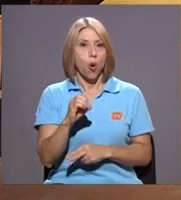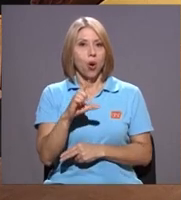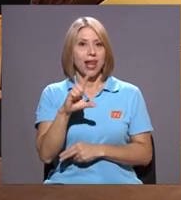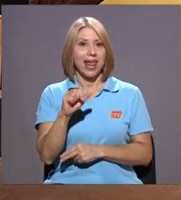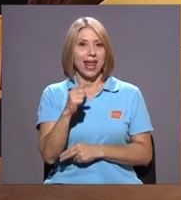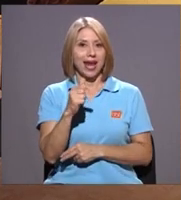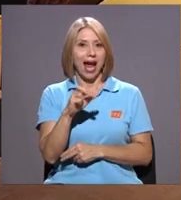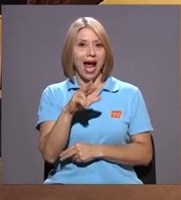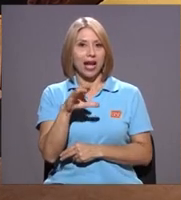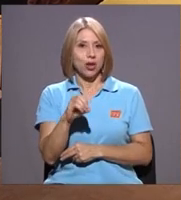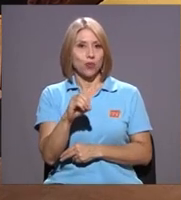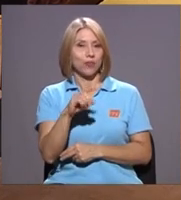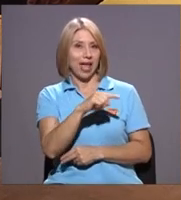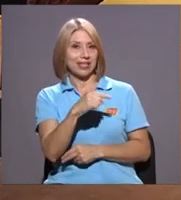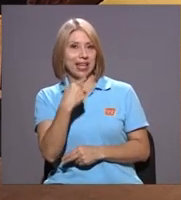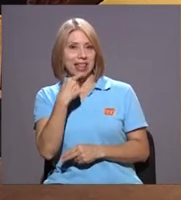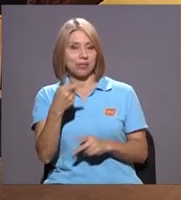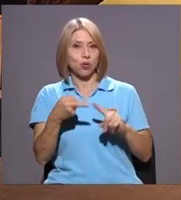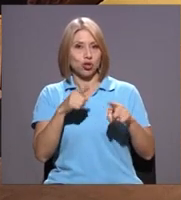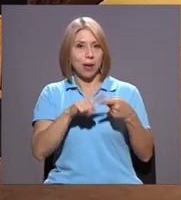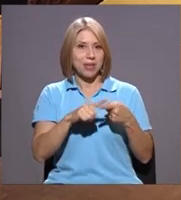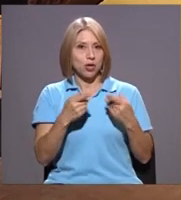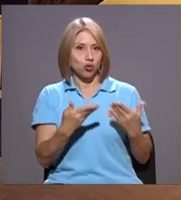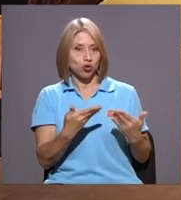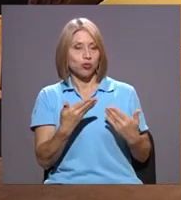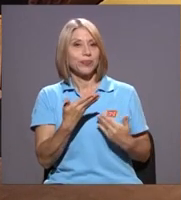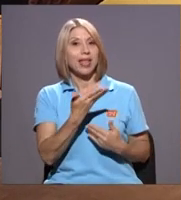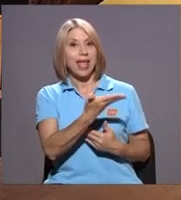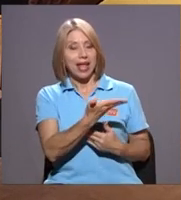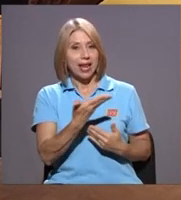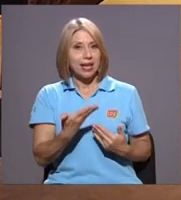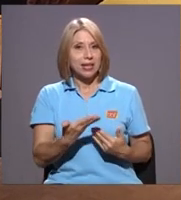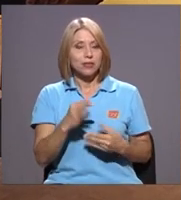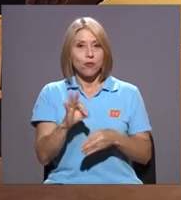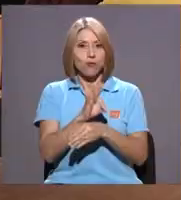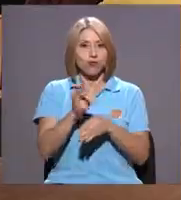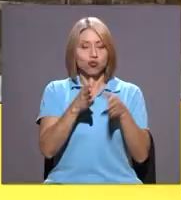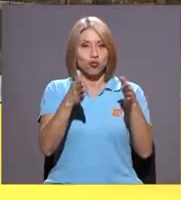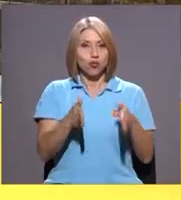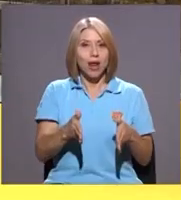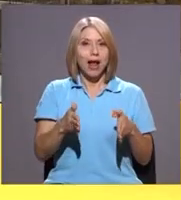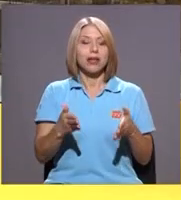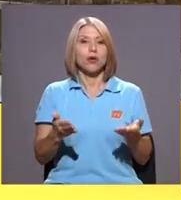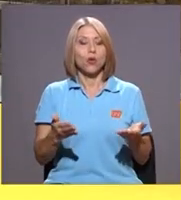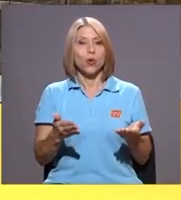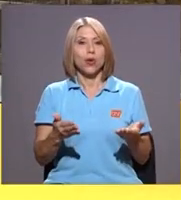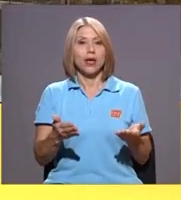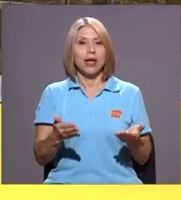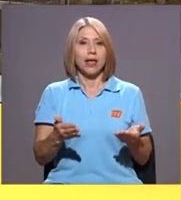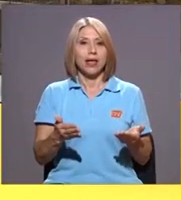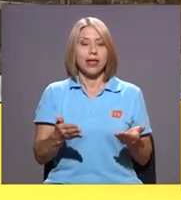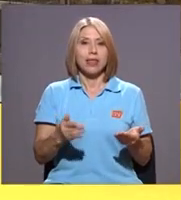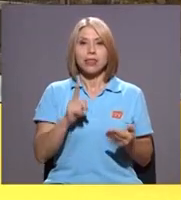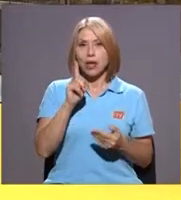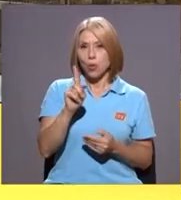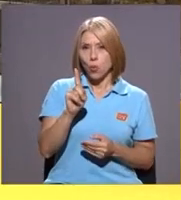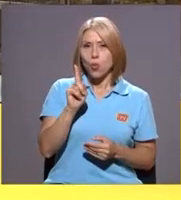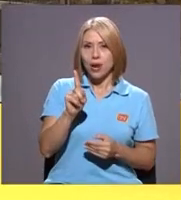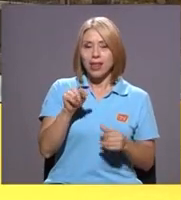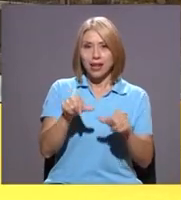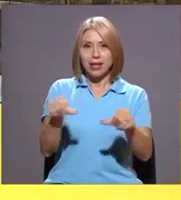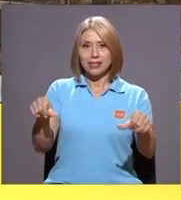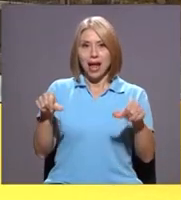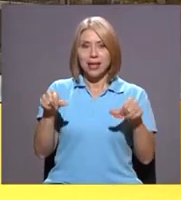amigos, quien es funcionario de una de las